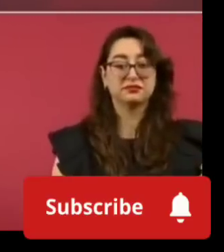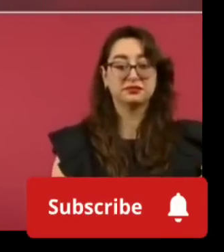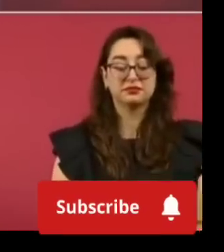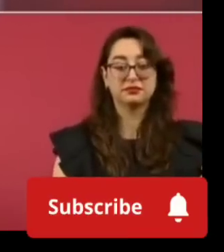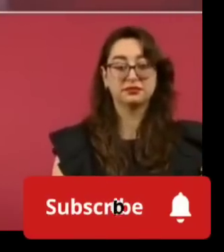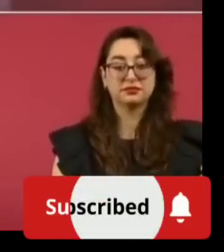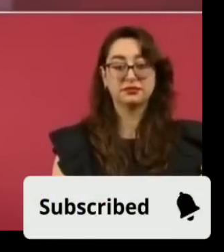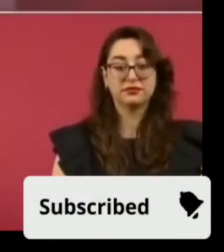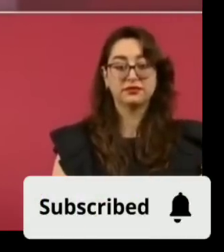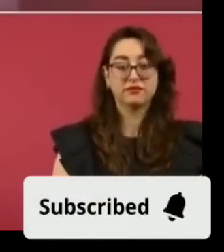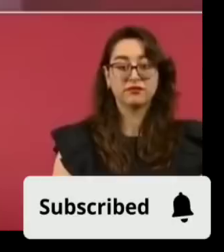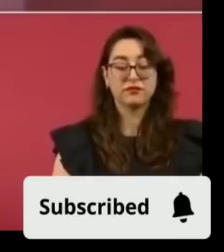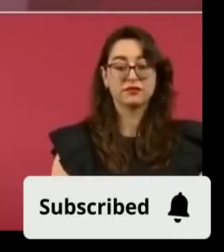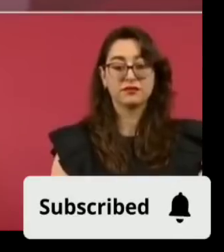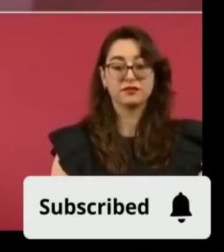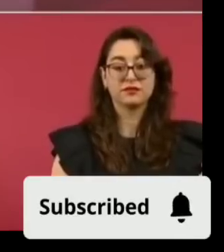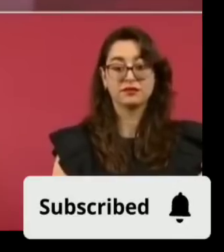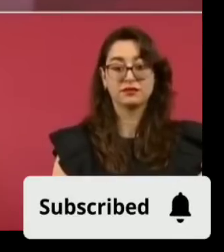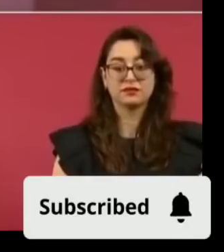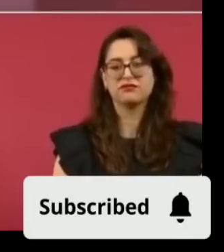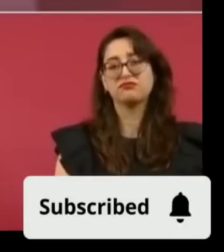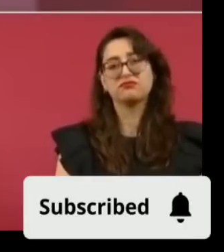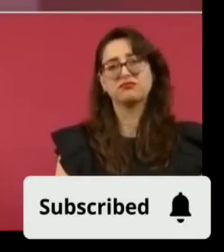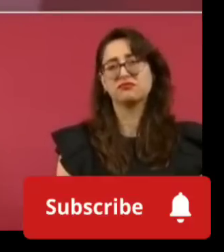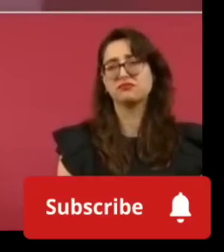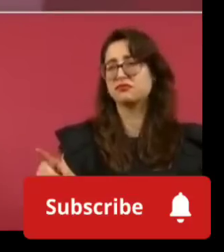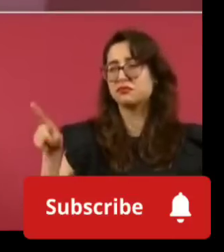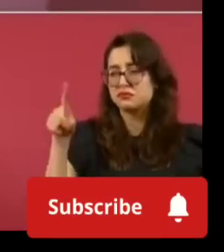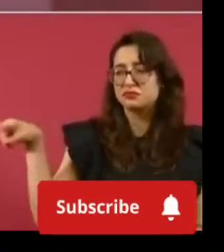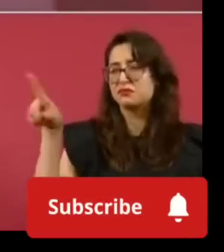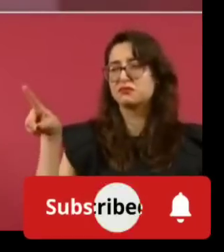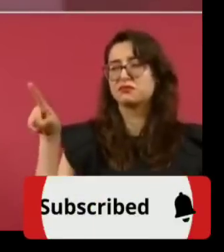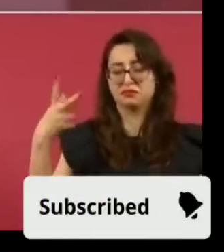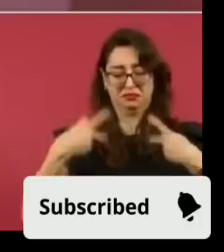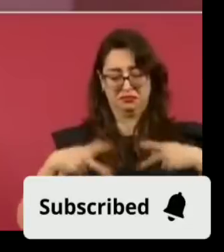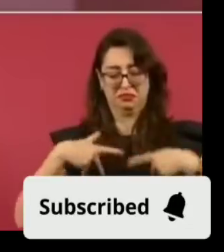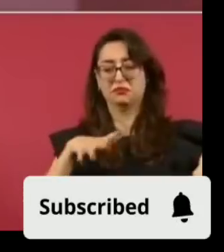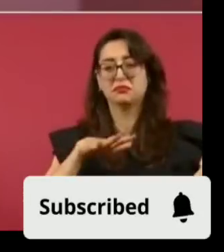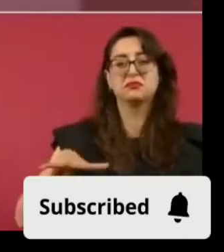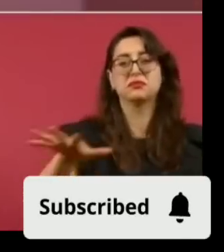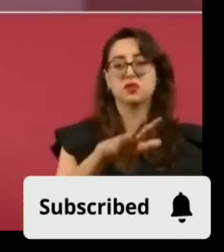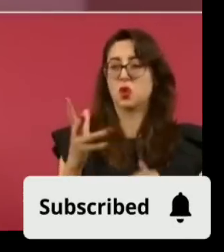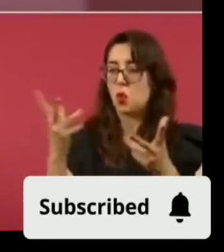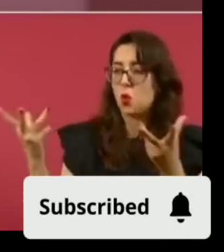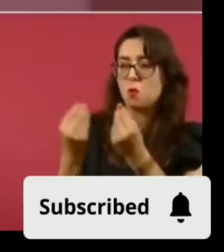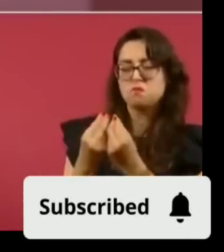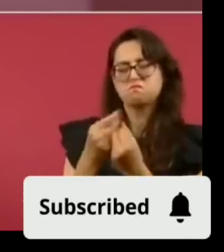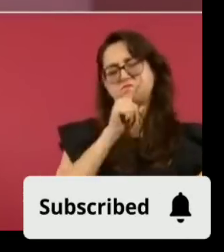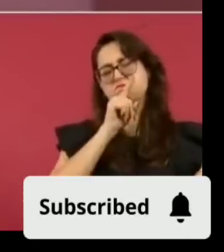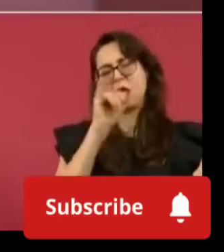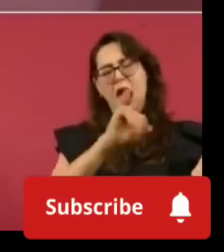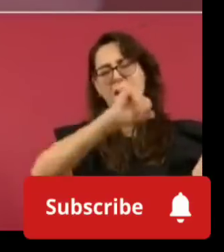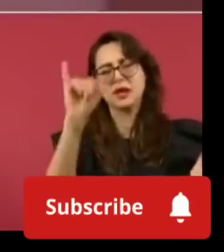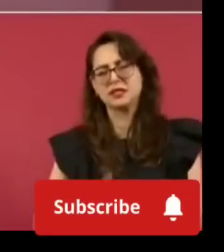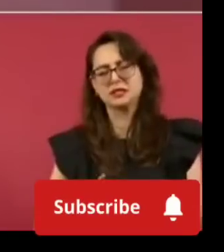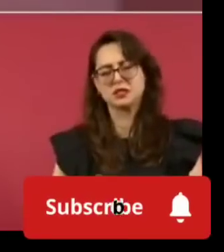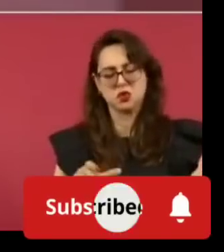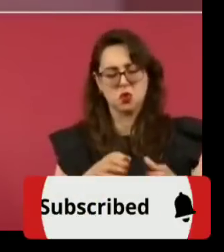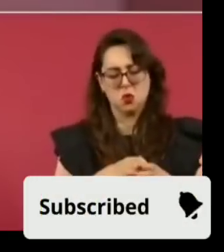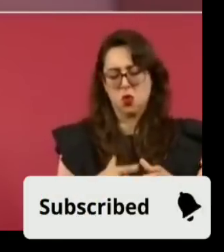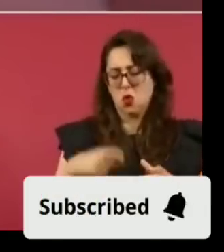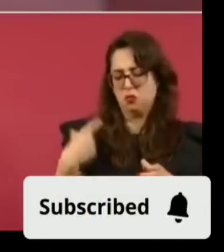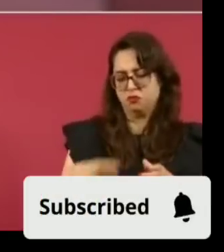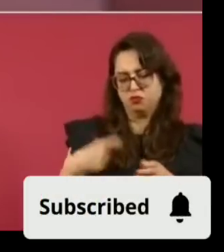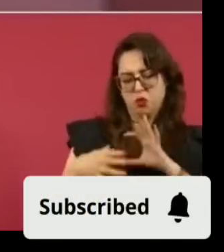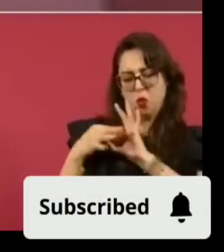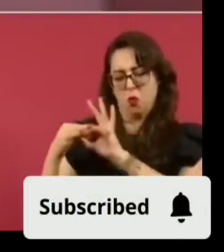Yo creo que siempre había estado alejada del pueblo y cercana al poder,